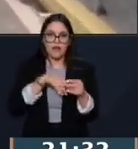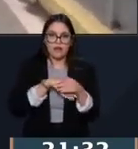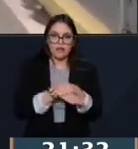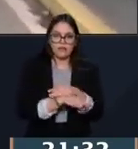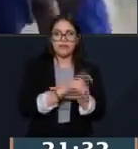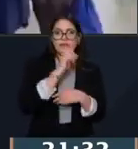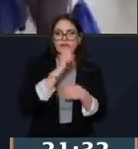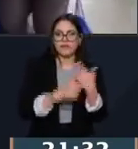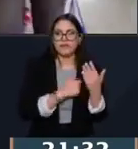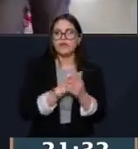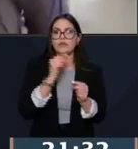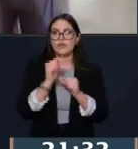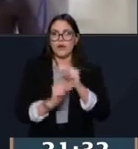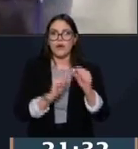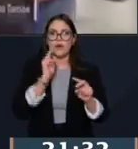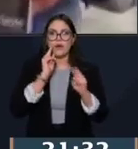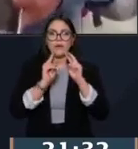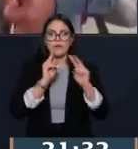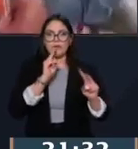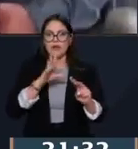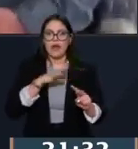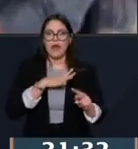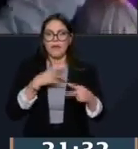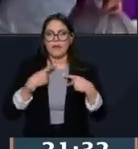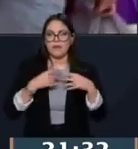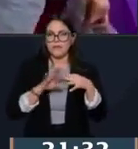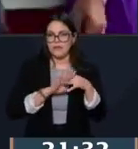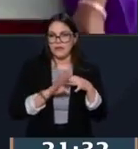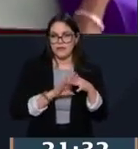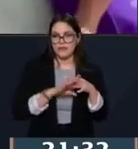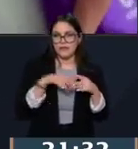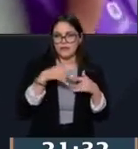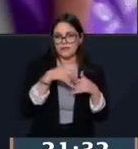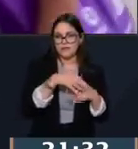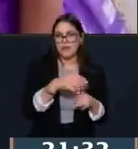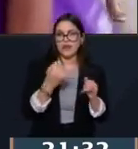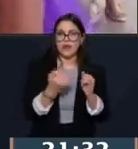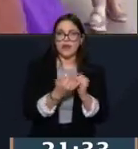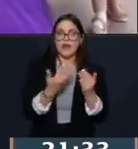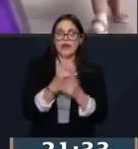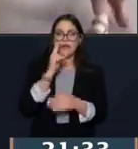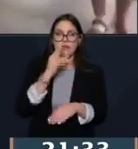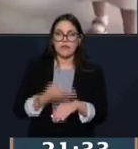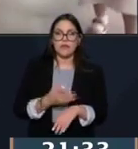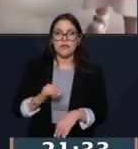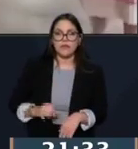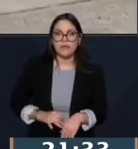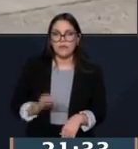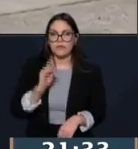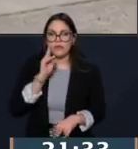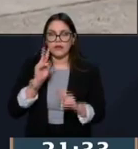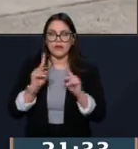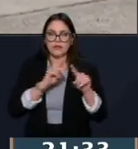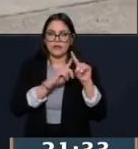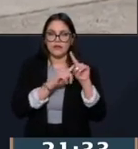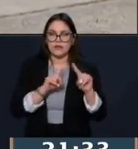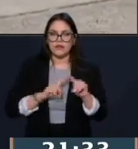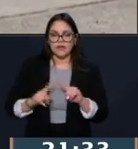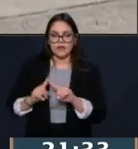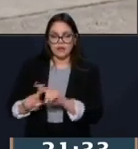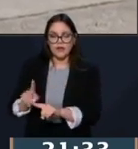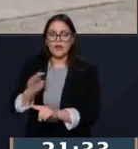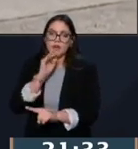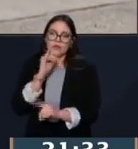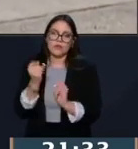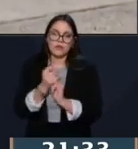ciudad se empieza a experimentar esto. Pero lo interesante es que lo podamos ver en todos los niveles y considerar que el